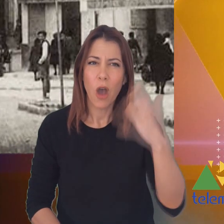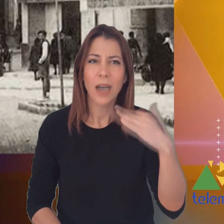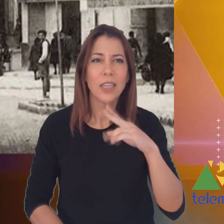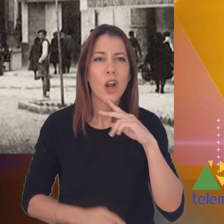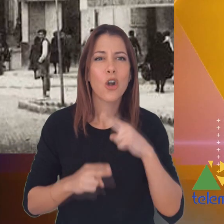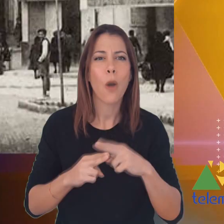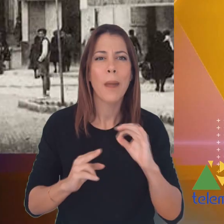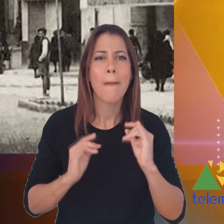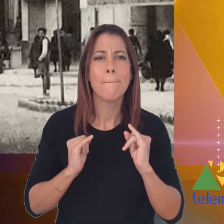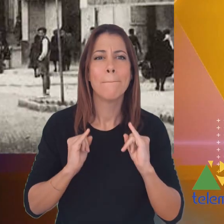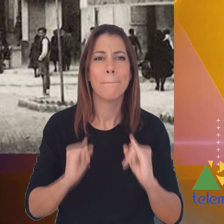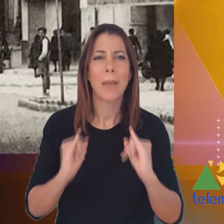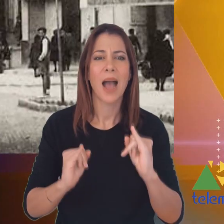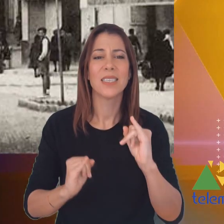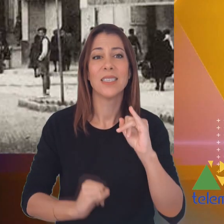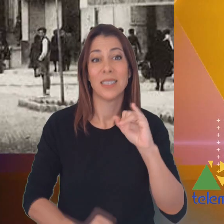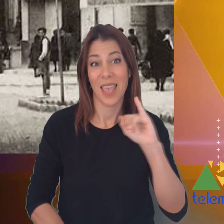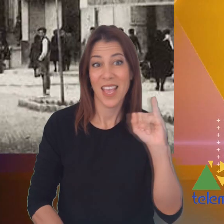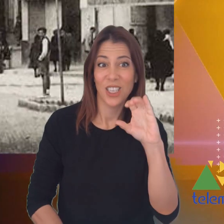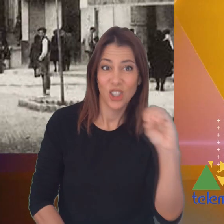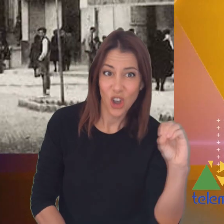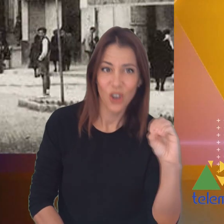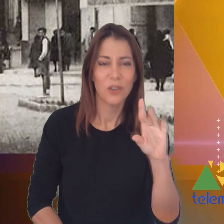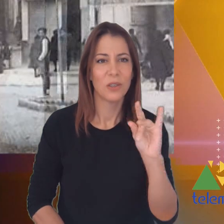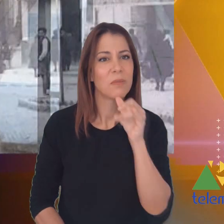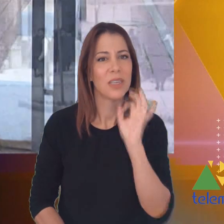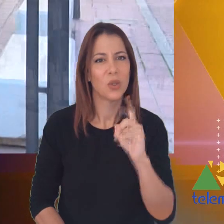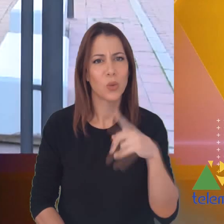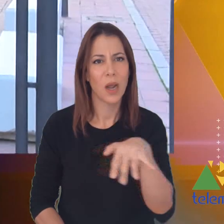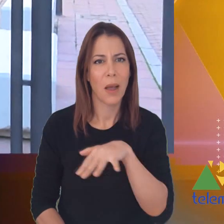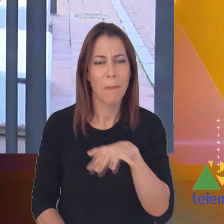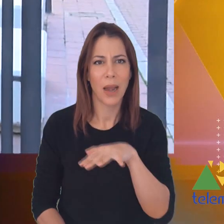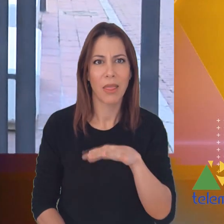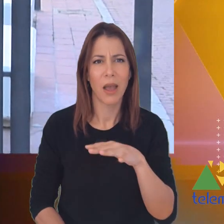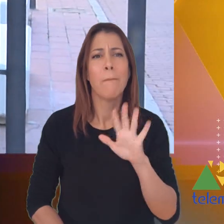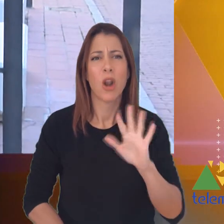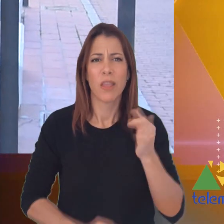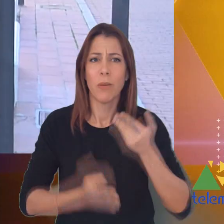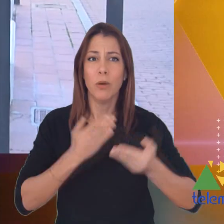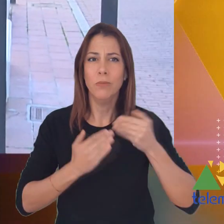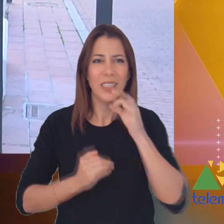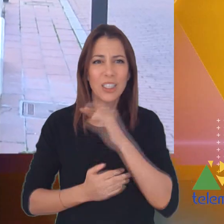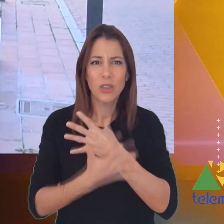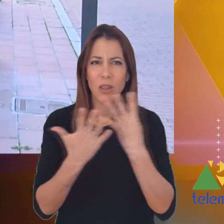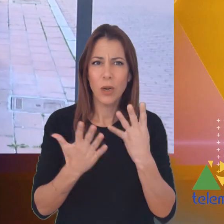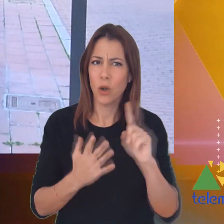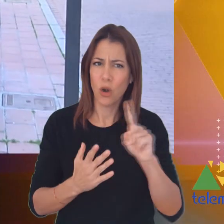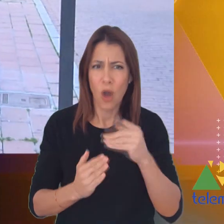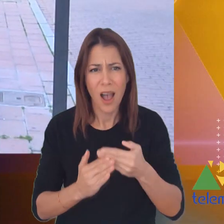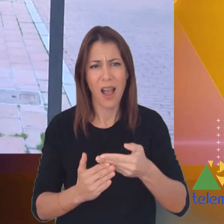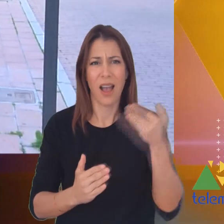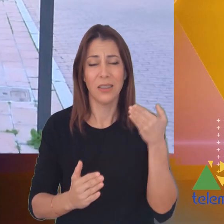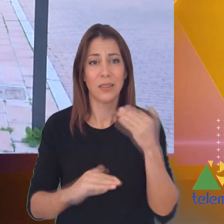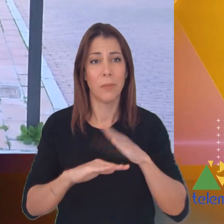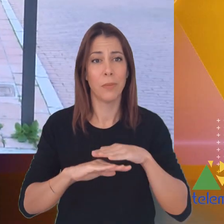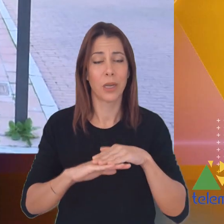¿no? El Plaza del paseillo, ¿no? sí, es una plaza. Habría que remontarse al siglo XIX, ¿no? O antes, antes, porque